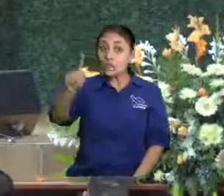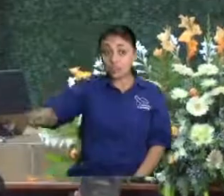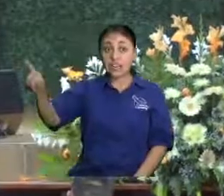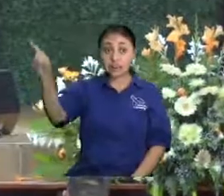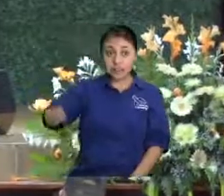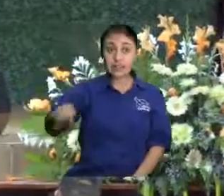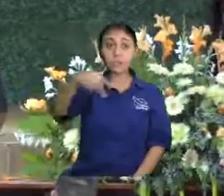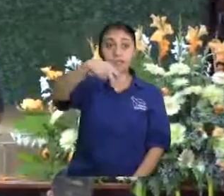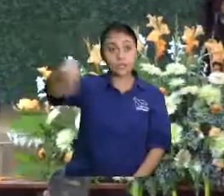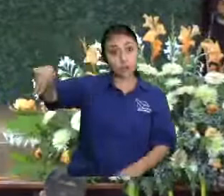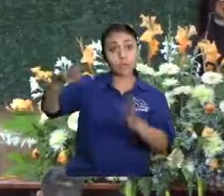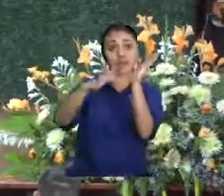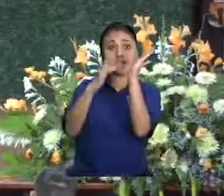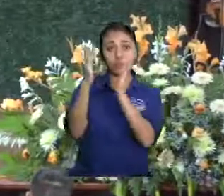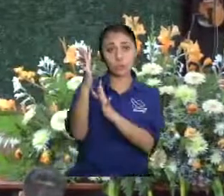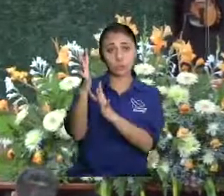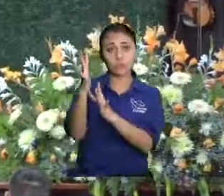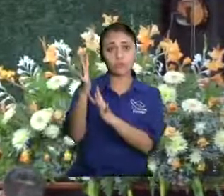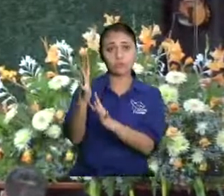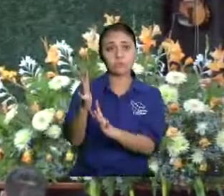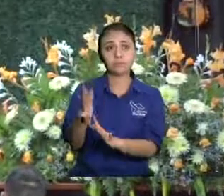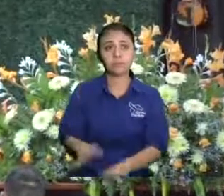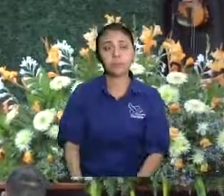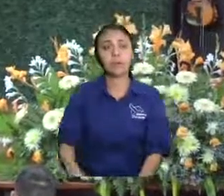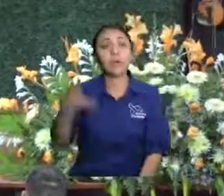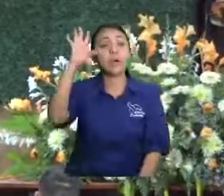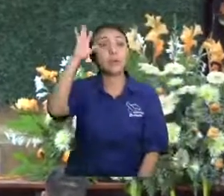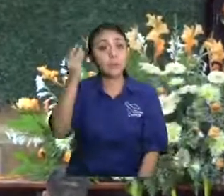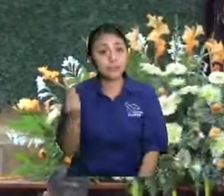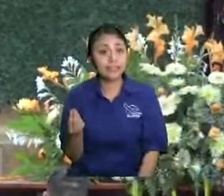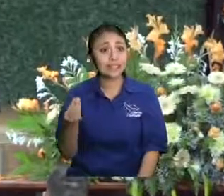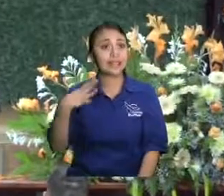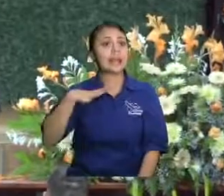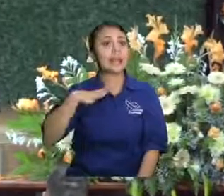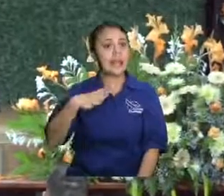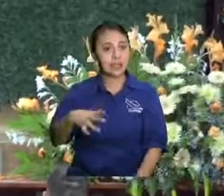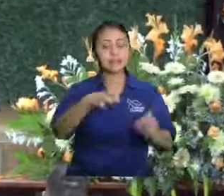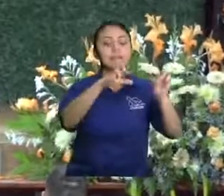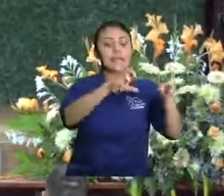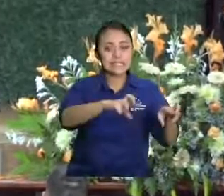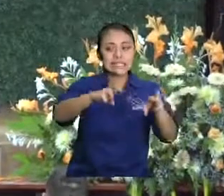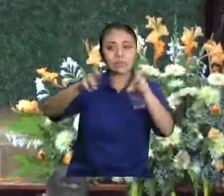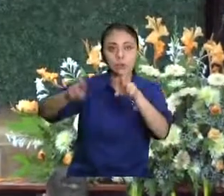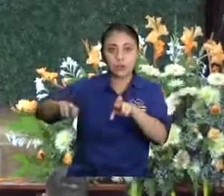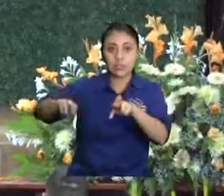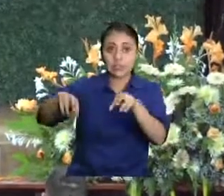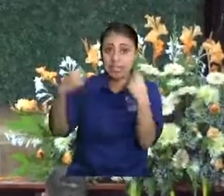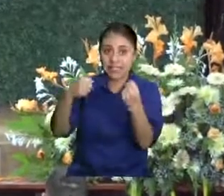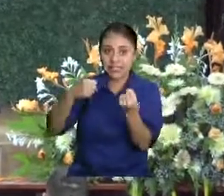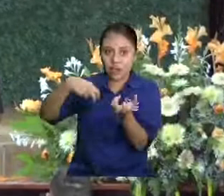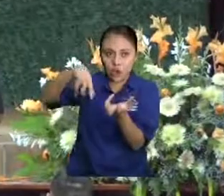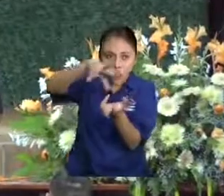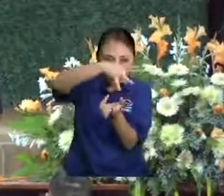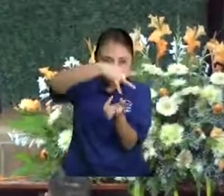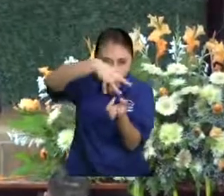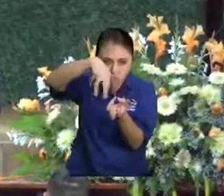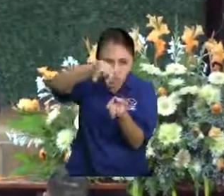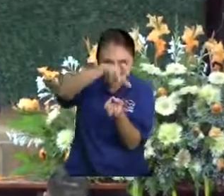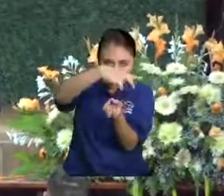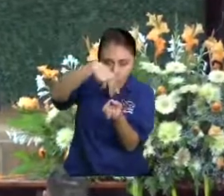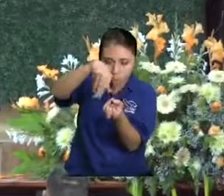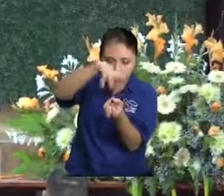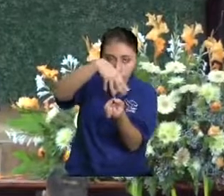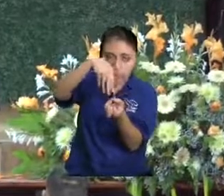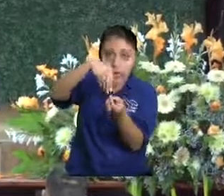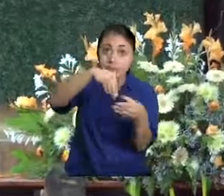se ora por las ofrendas. Porque digamos, hay gente a veces que hacen hechicerías